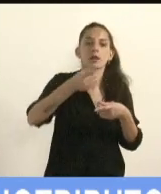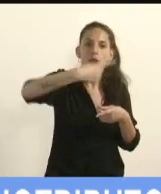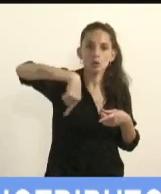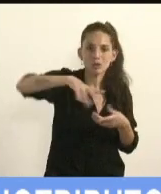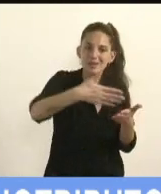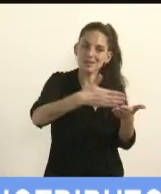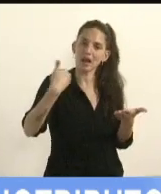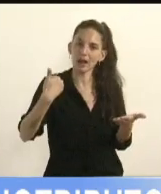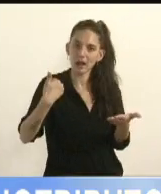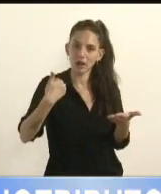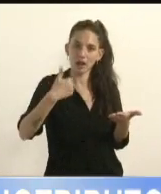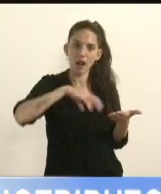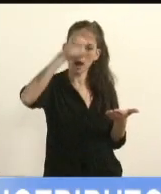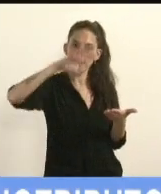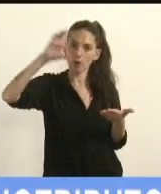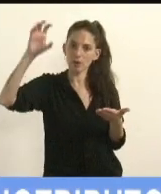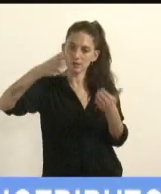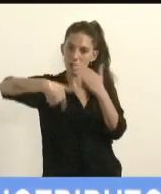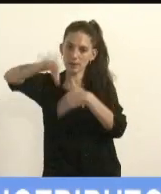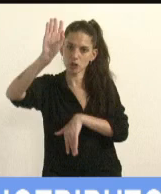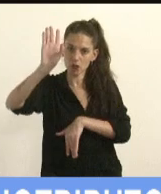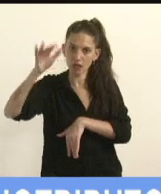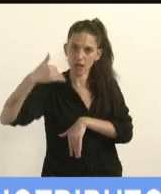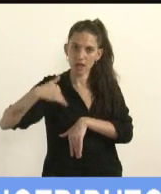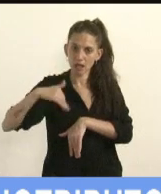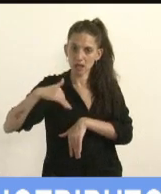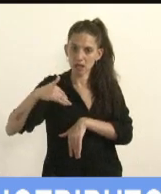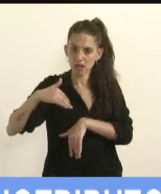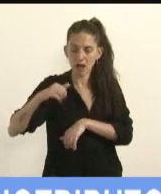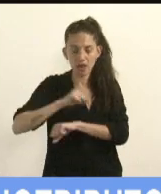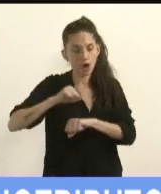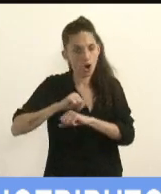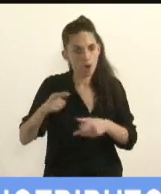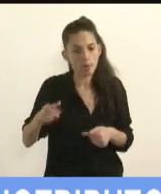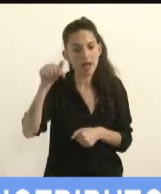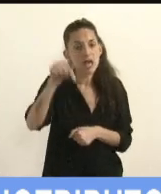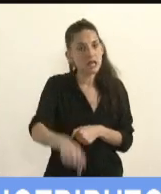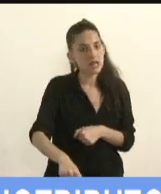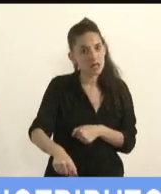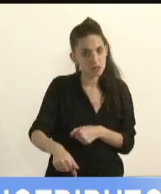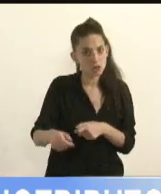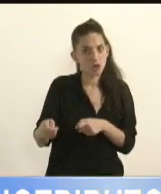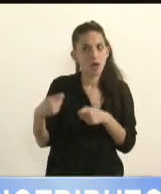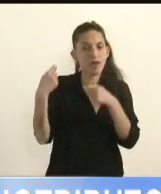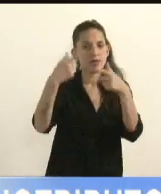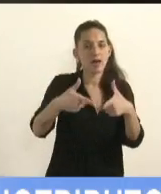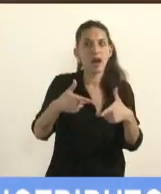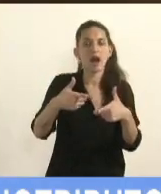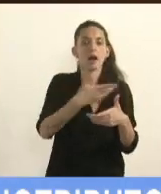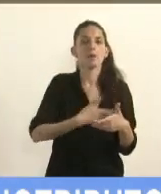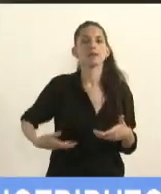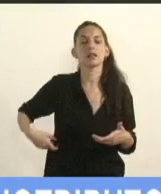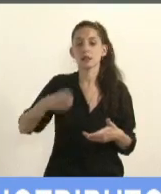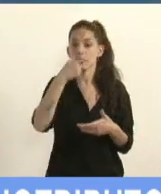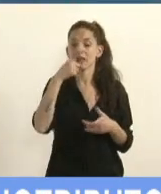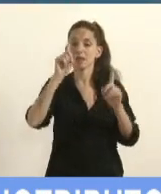le sacaron a la mayoría de la provincia argentina de Prepo, y esa restitución que produjo el presidente Macri también